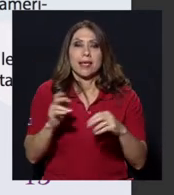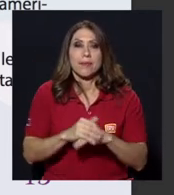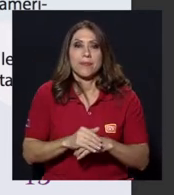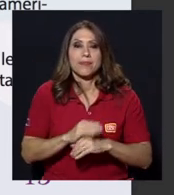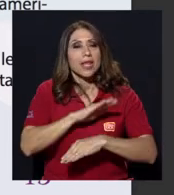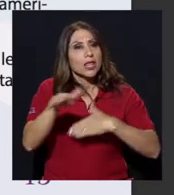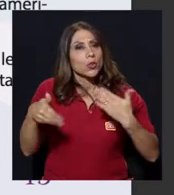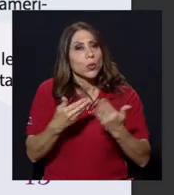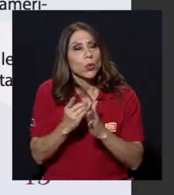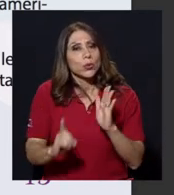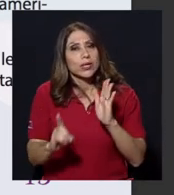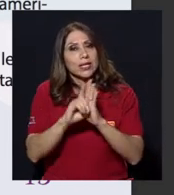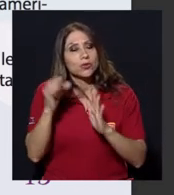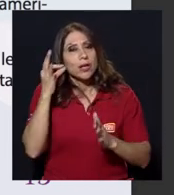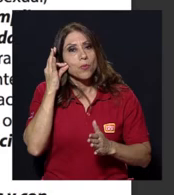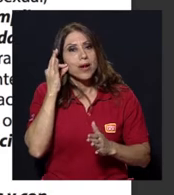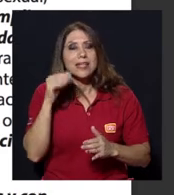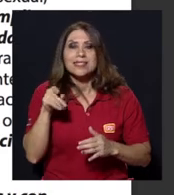y es precisamente que